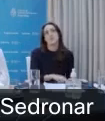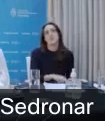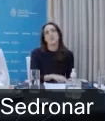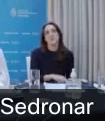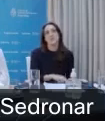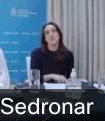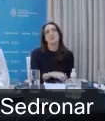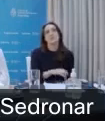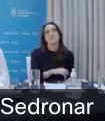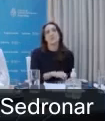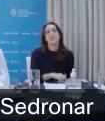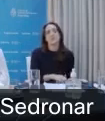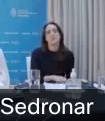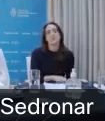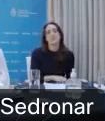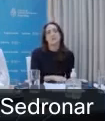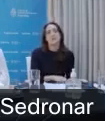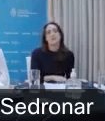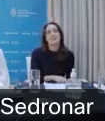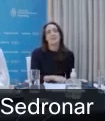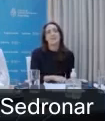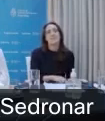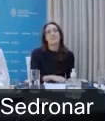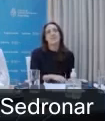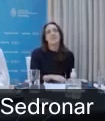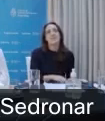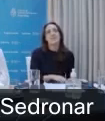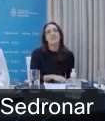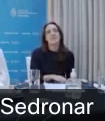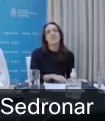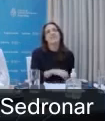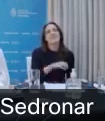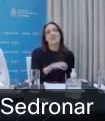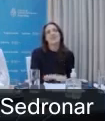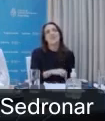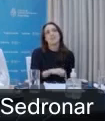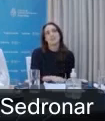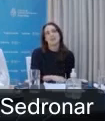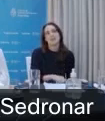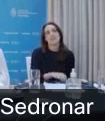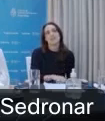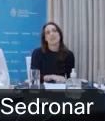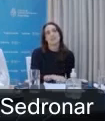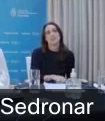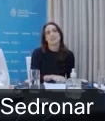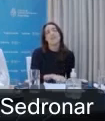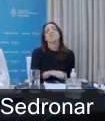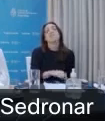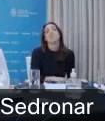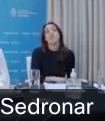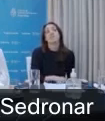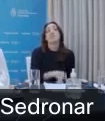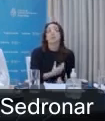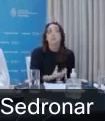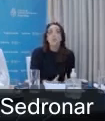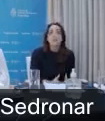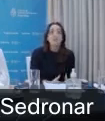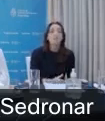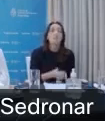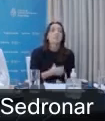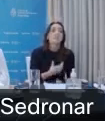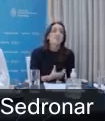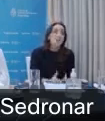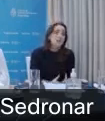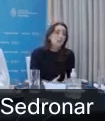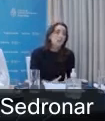su potencia, ¿no? Esto no, nos parece que va a ser como un eje central para pensar las intervenciones. Nos vamos a centrar en sus